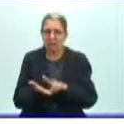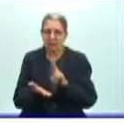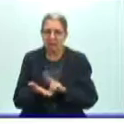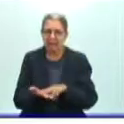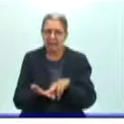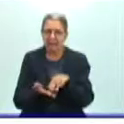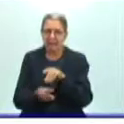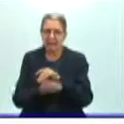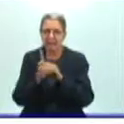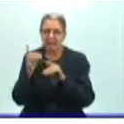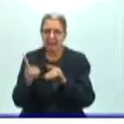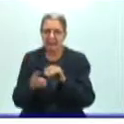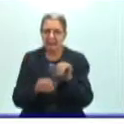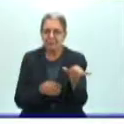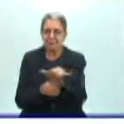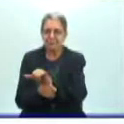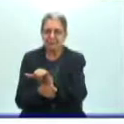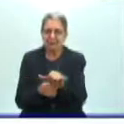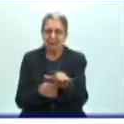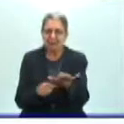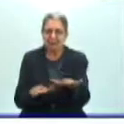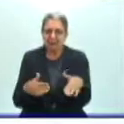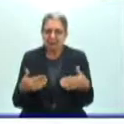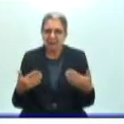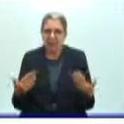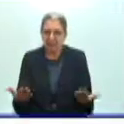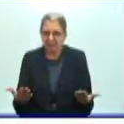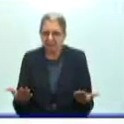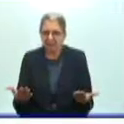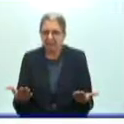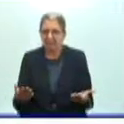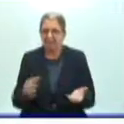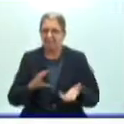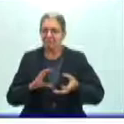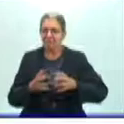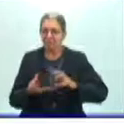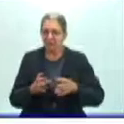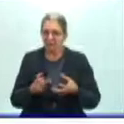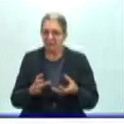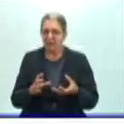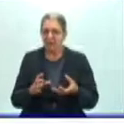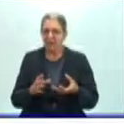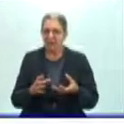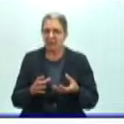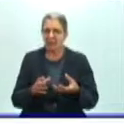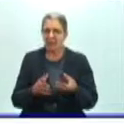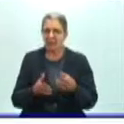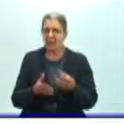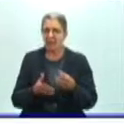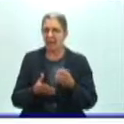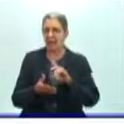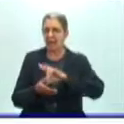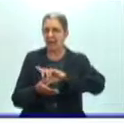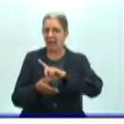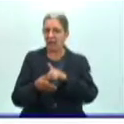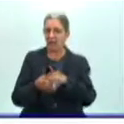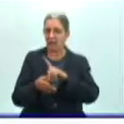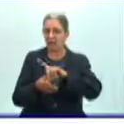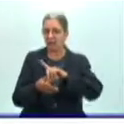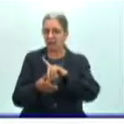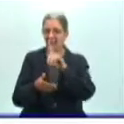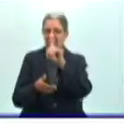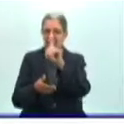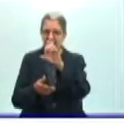que demostrar, que en este caso lo conforman el arco DC y el